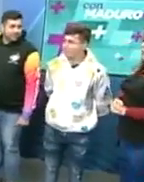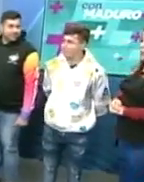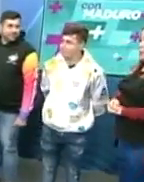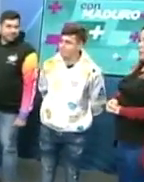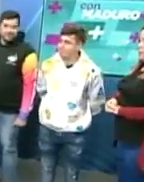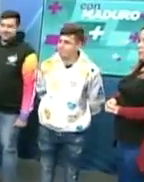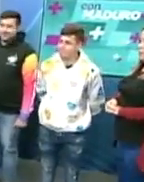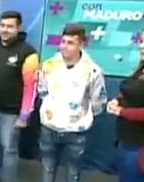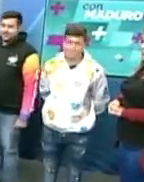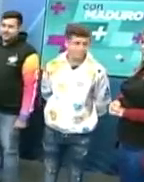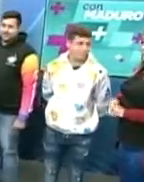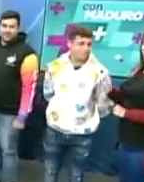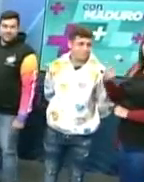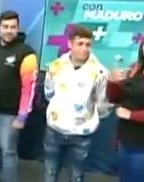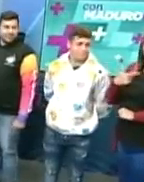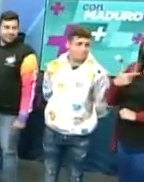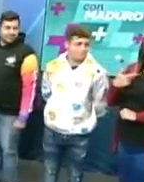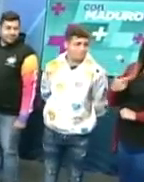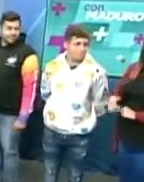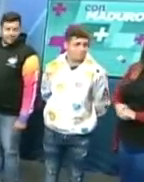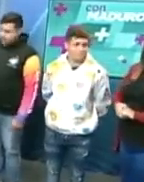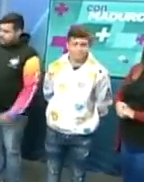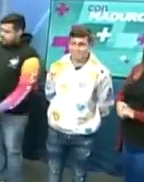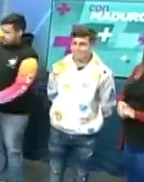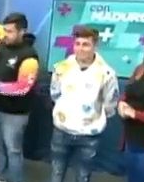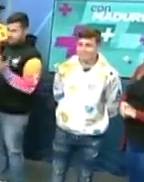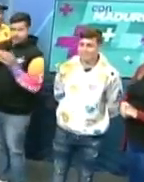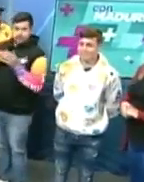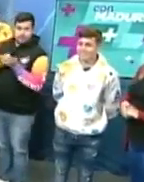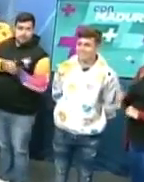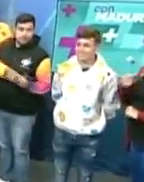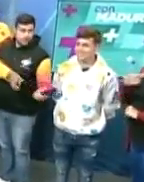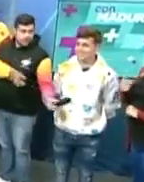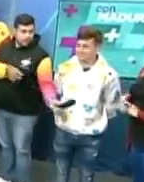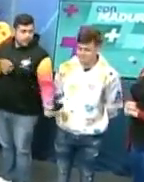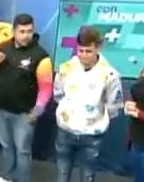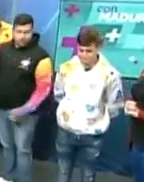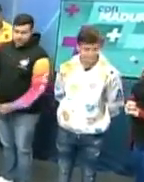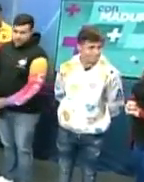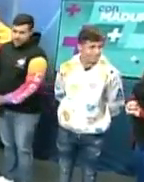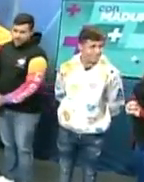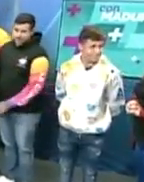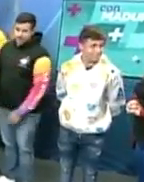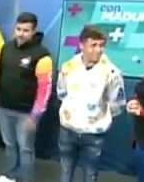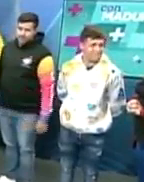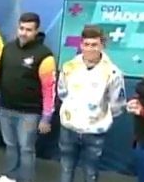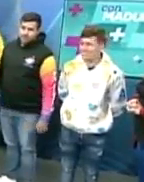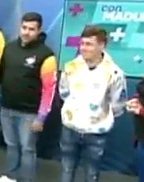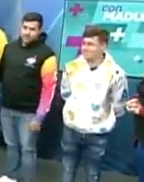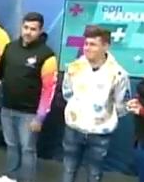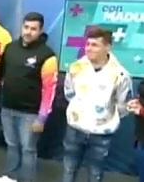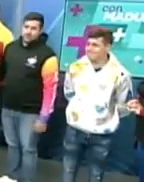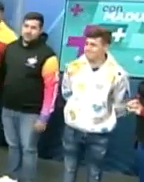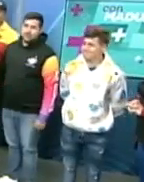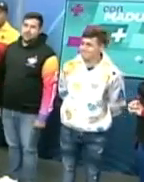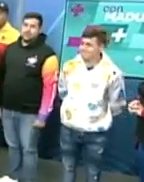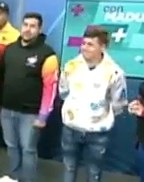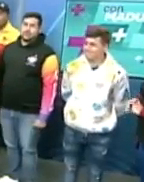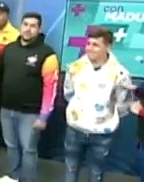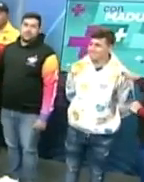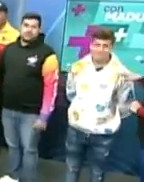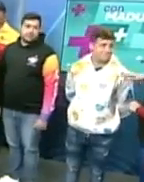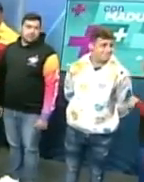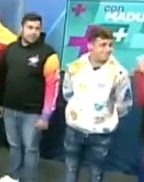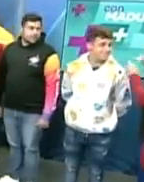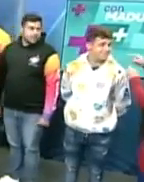Sí, yo soy sordo. Un micrófono, por favor. ¿Tú tienes tu micrófono? Sí, ah, bueno, perfecto. Jean, ¿cómo